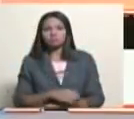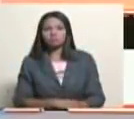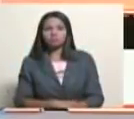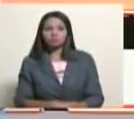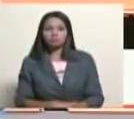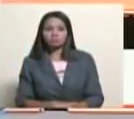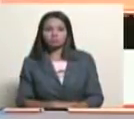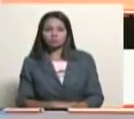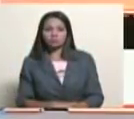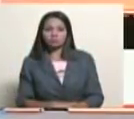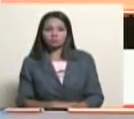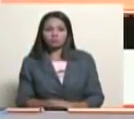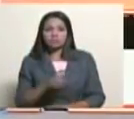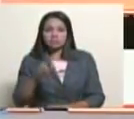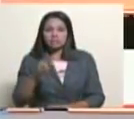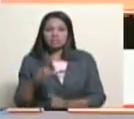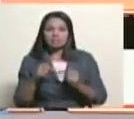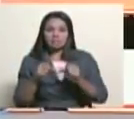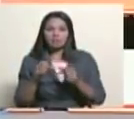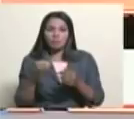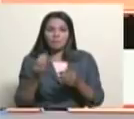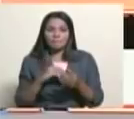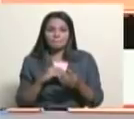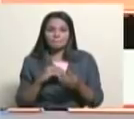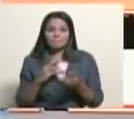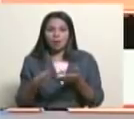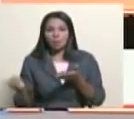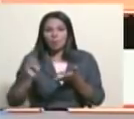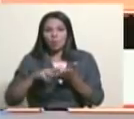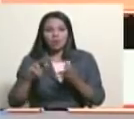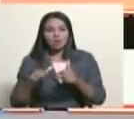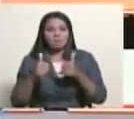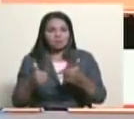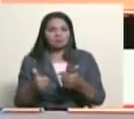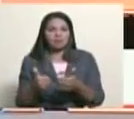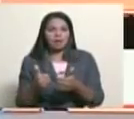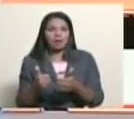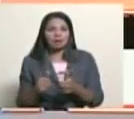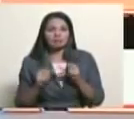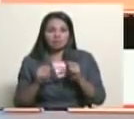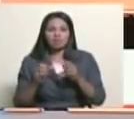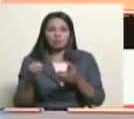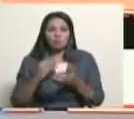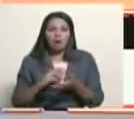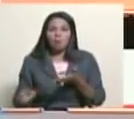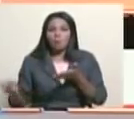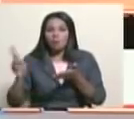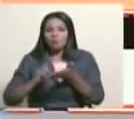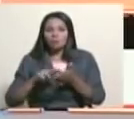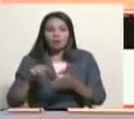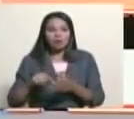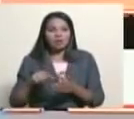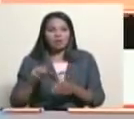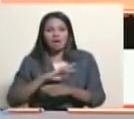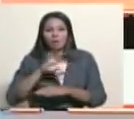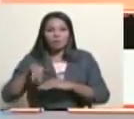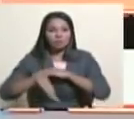Es un permanente volver a empezar, un permanente retorno a nuestras